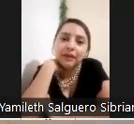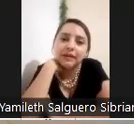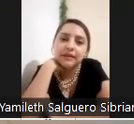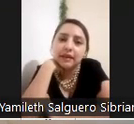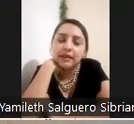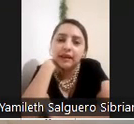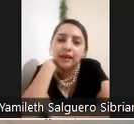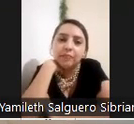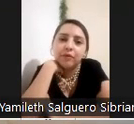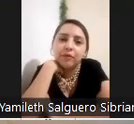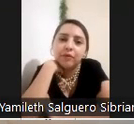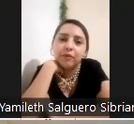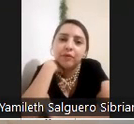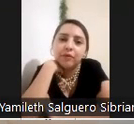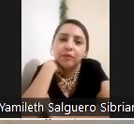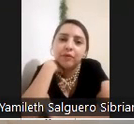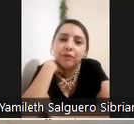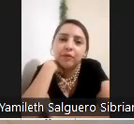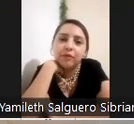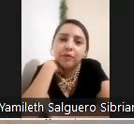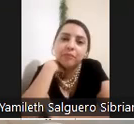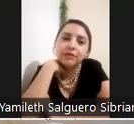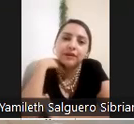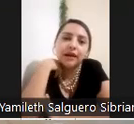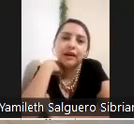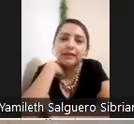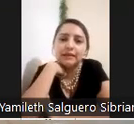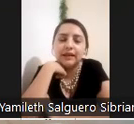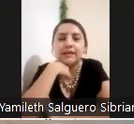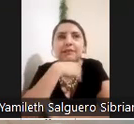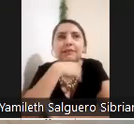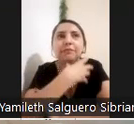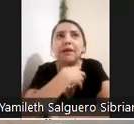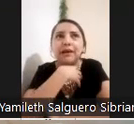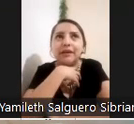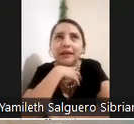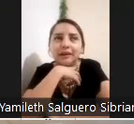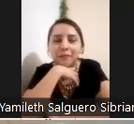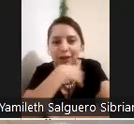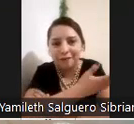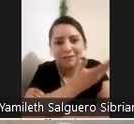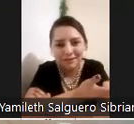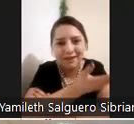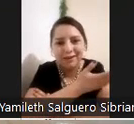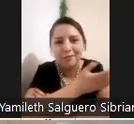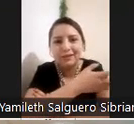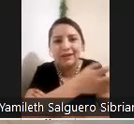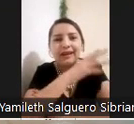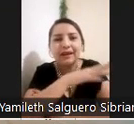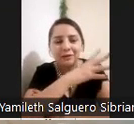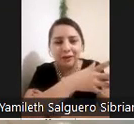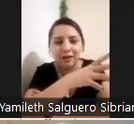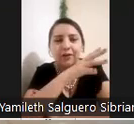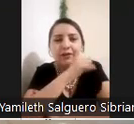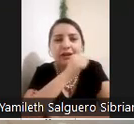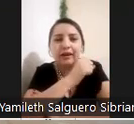también existe la técnica de poder personalizarla es decir que si mi página como ya les había mencionado anteriormente yo